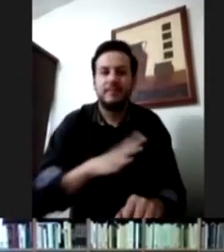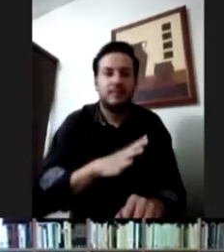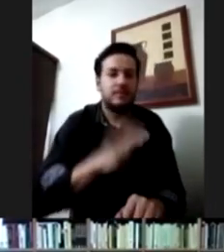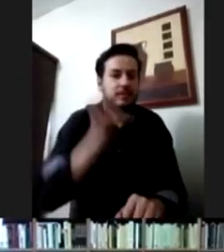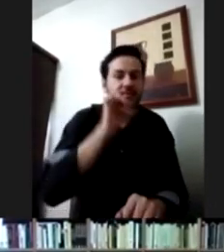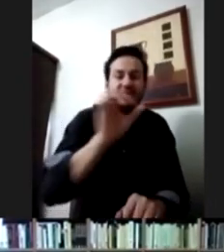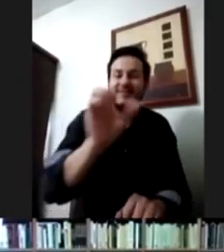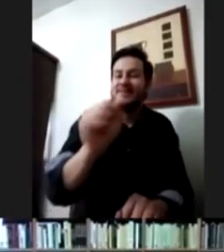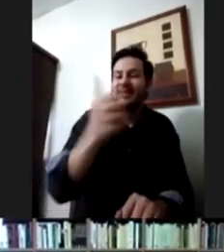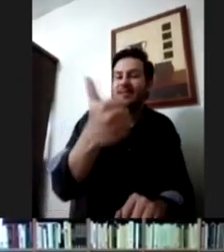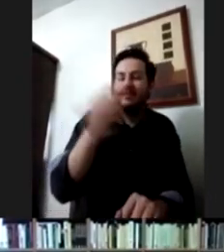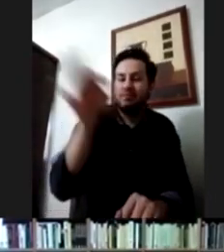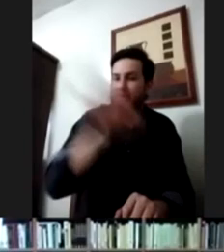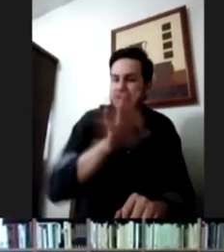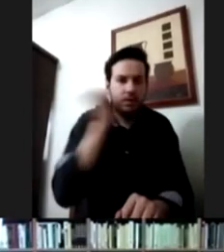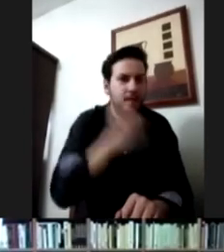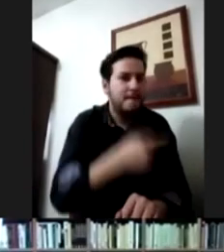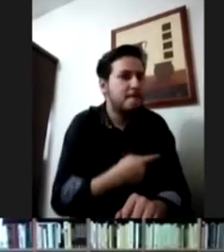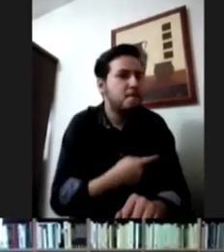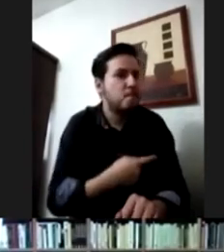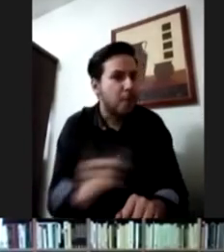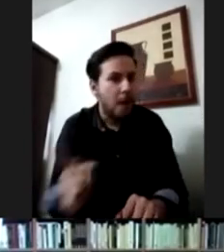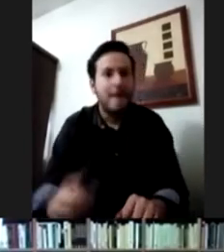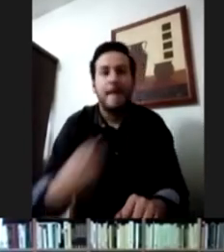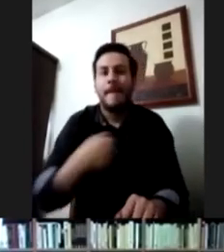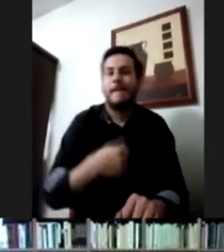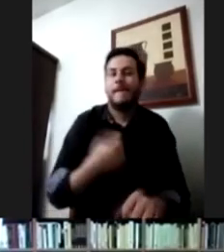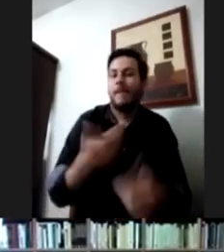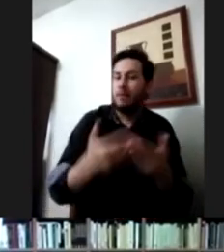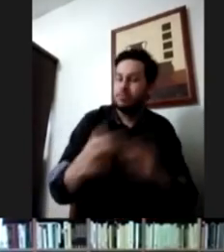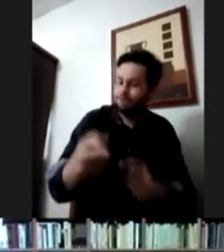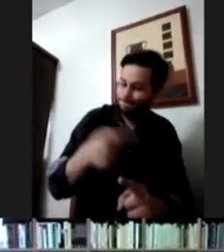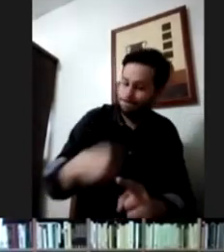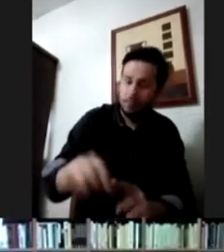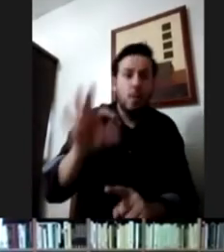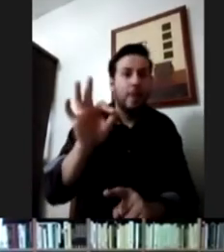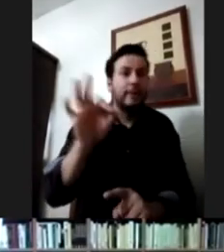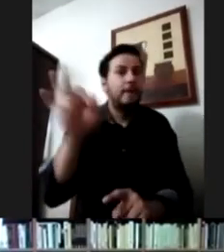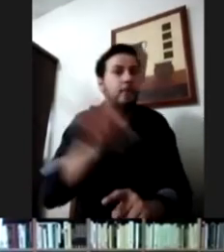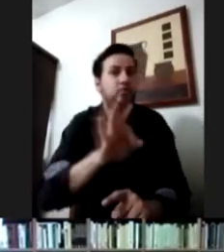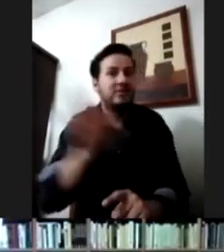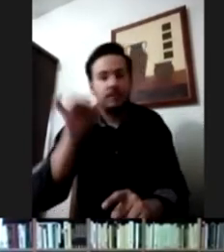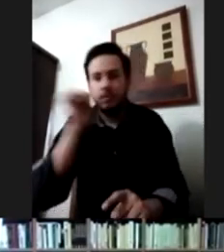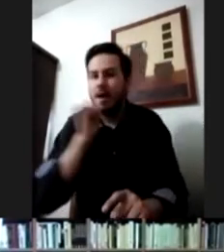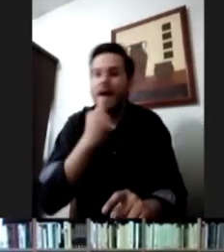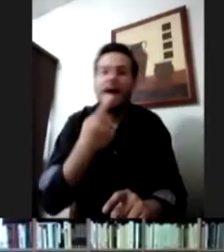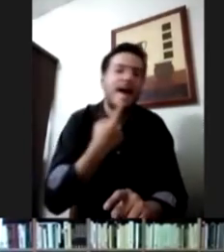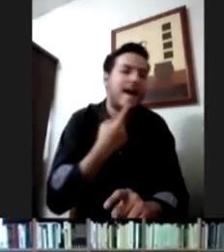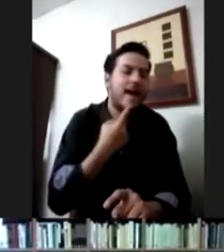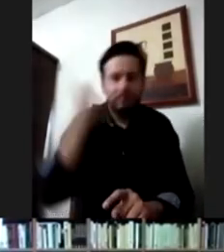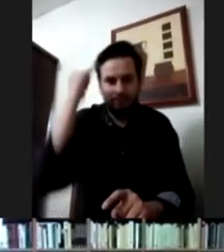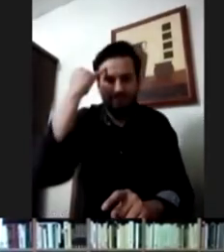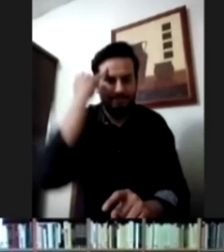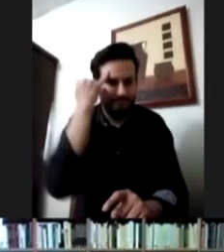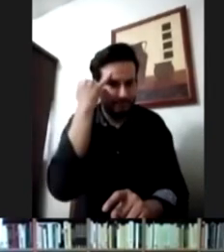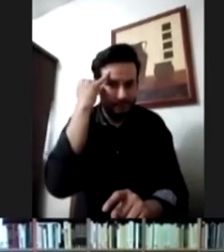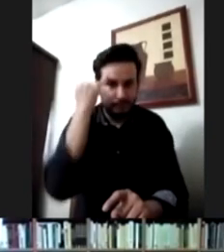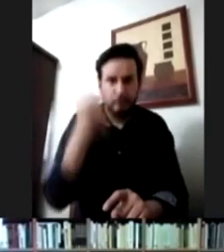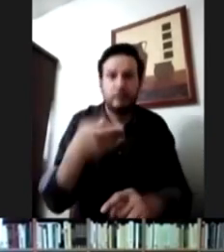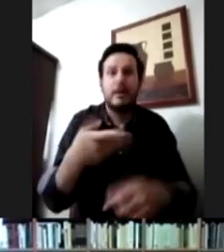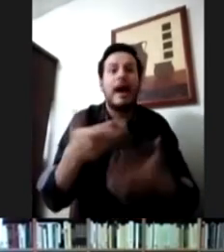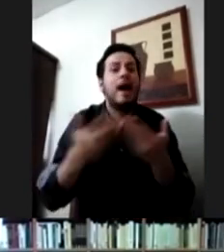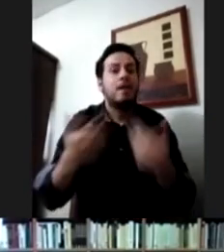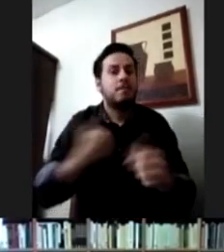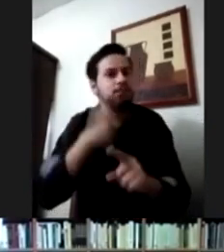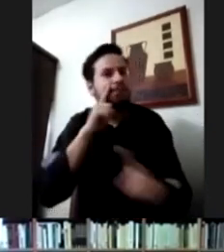66%. Y pues de ellos el casi también el 40% habla alguna lengua indígena. Y pues respecto también a